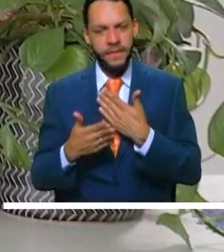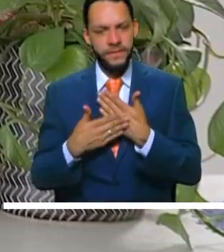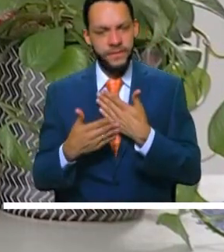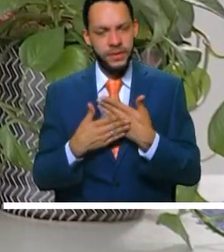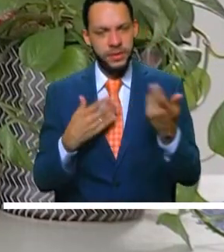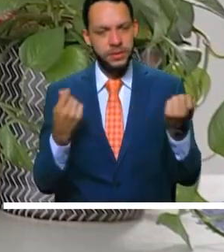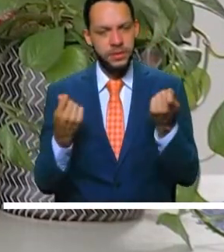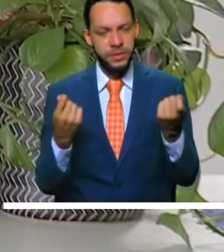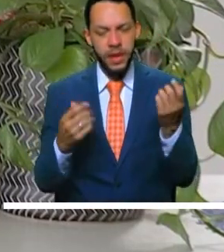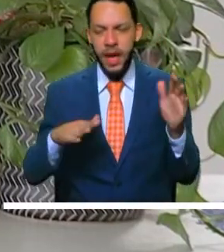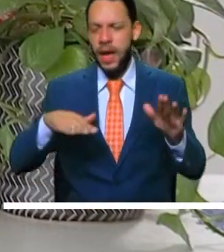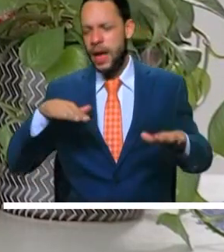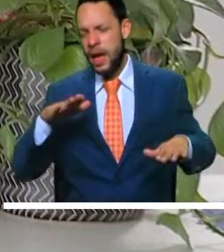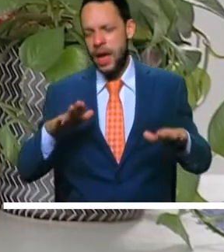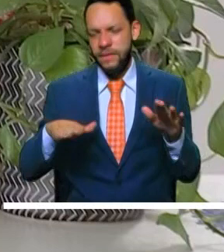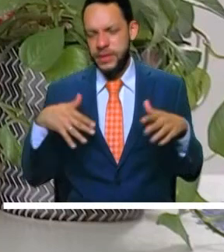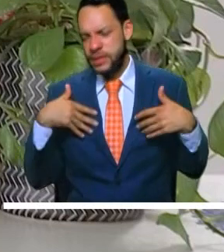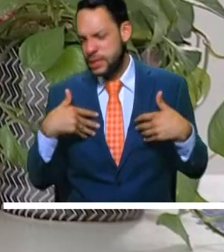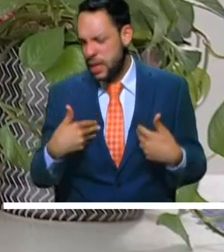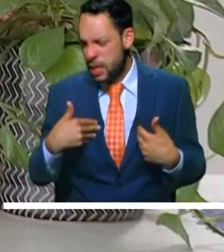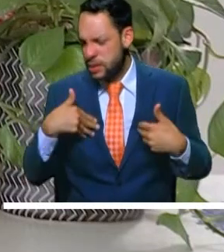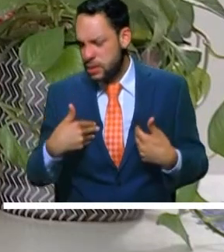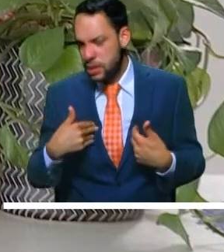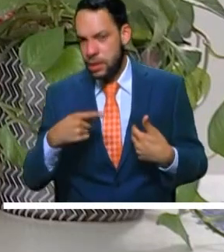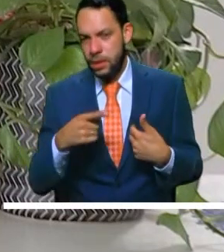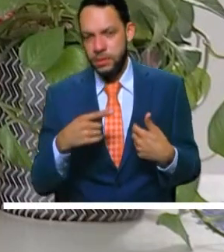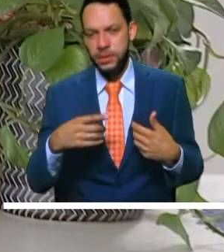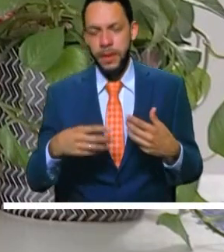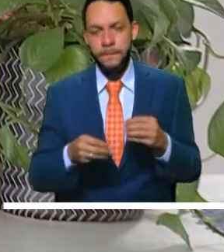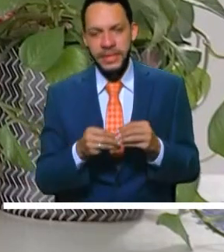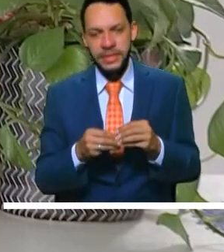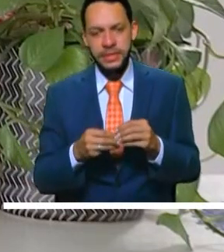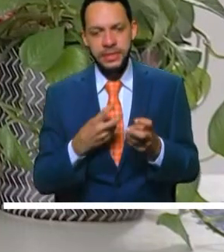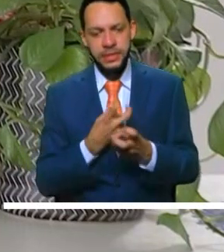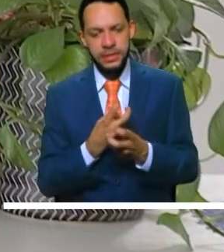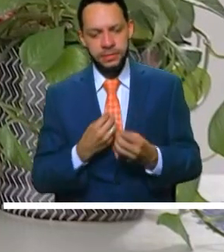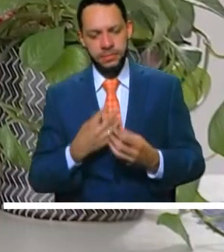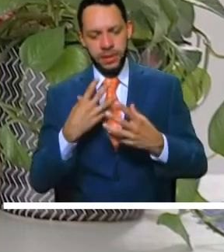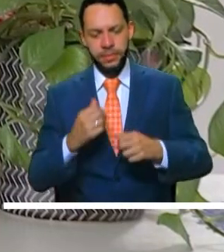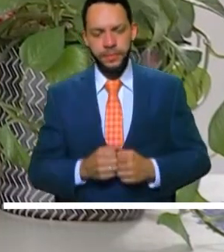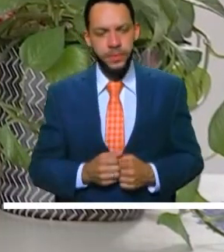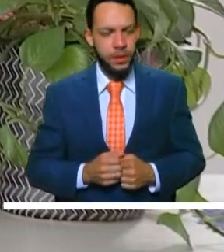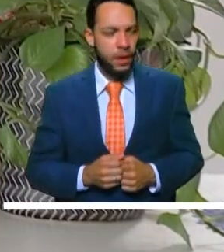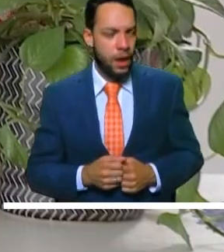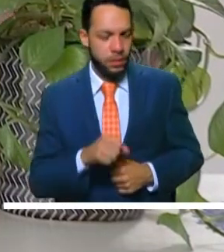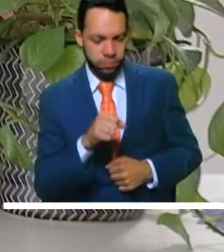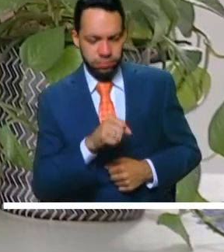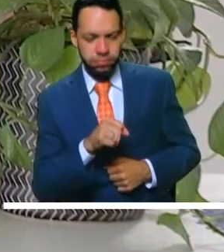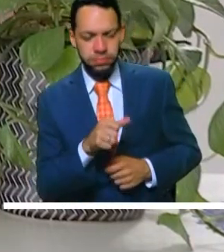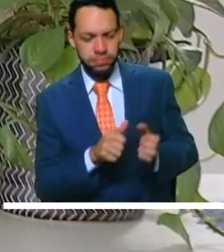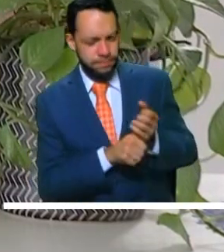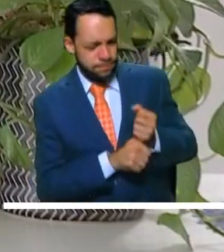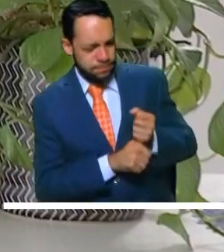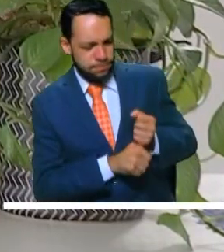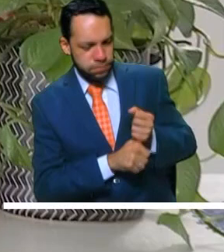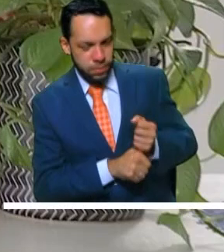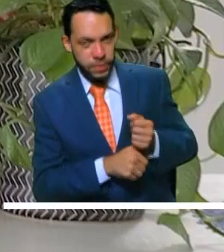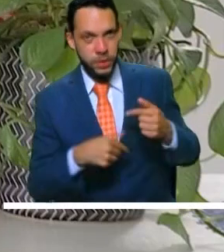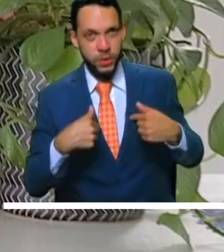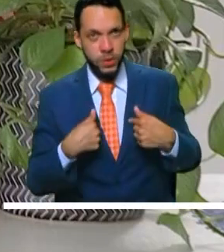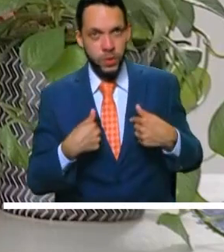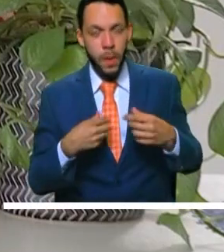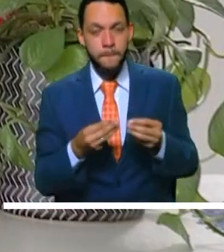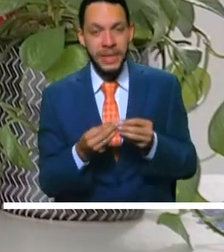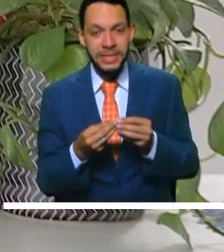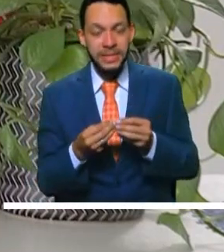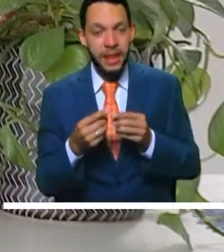fuera de sentirte cansada, agotada y, como dices tú, intoxicada? Estreñimiento, sí. A mí me salen muchos barritos